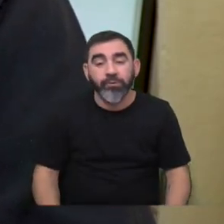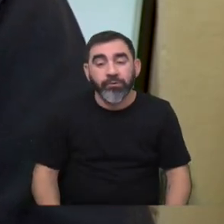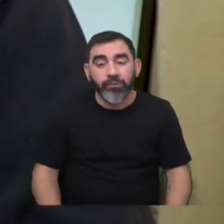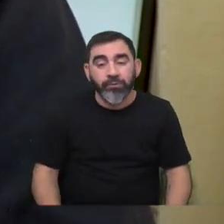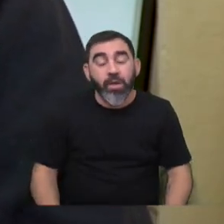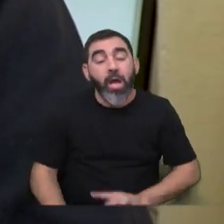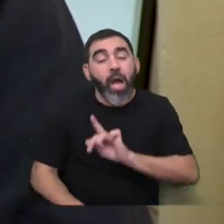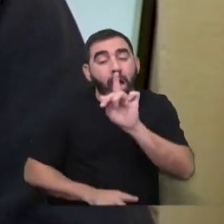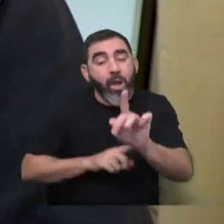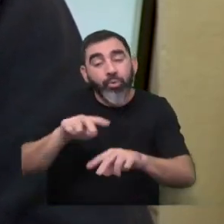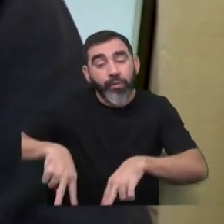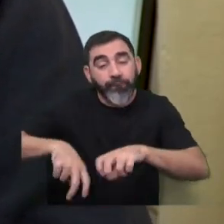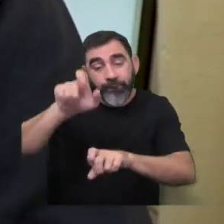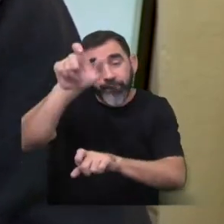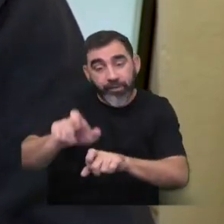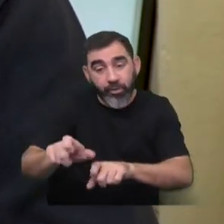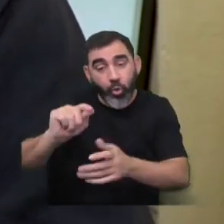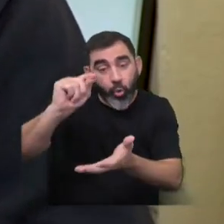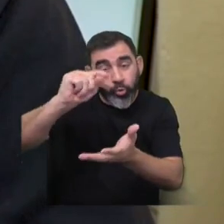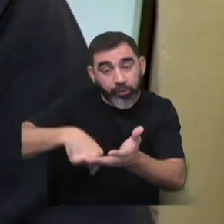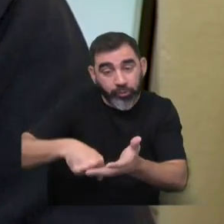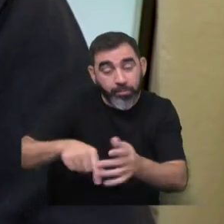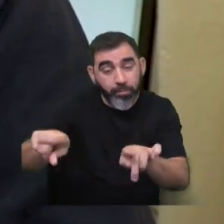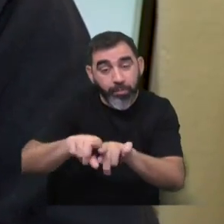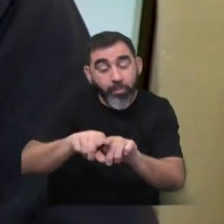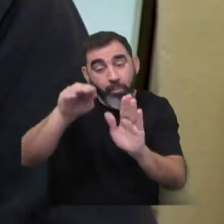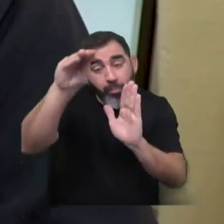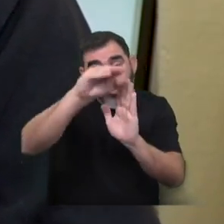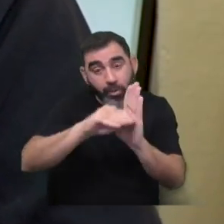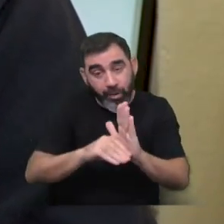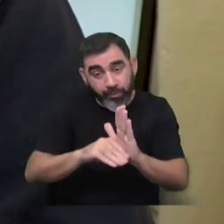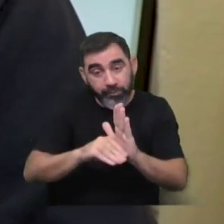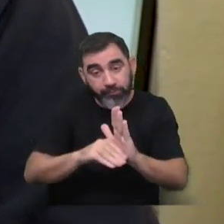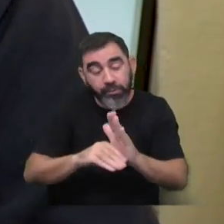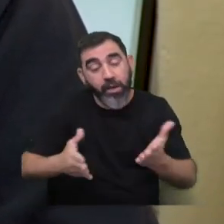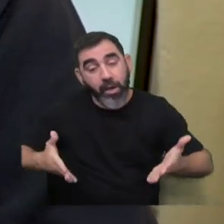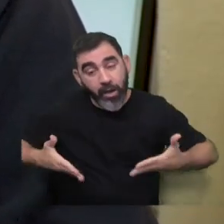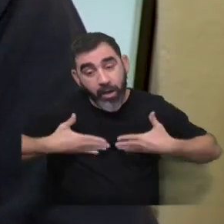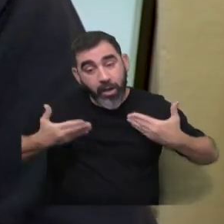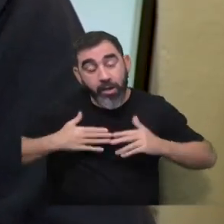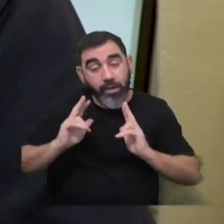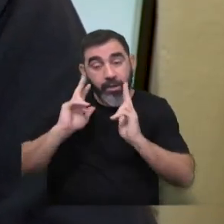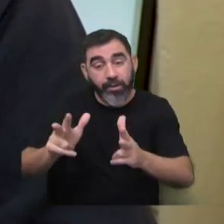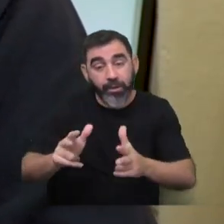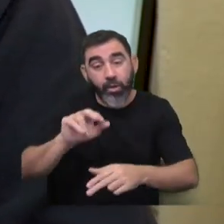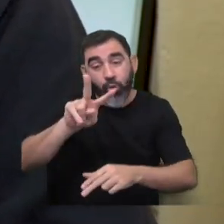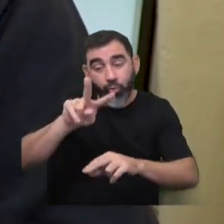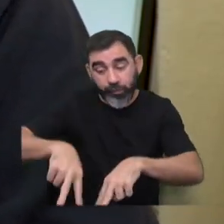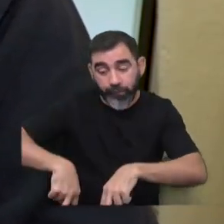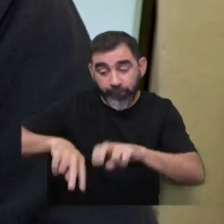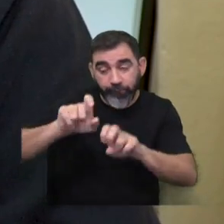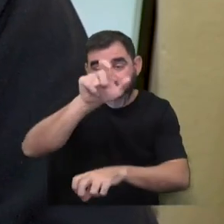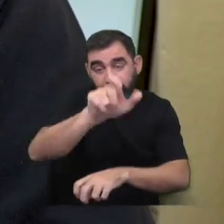Tenemos algunos investigadores que están siendo contratados por el propio programa. Tengo la alegría de decir que 2